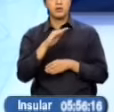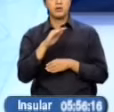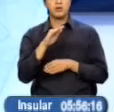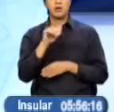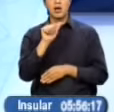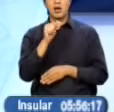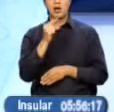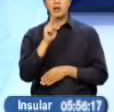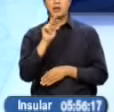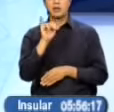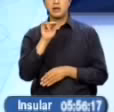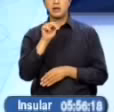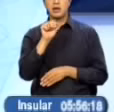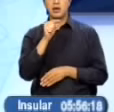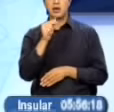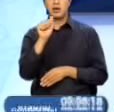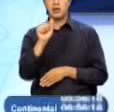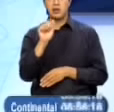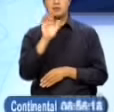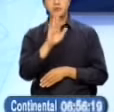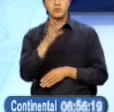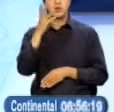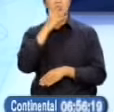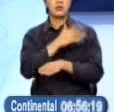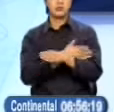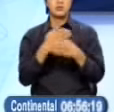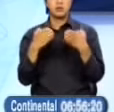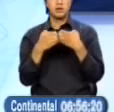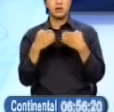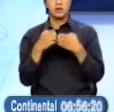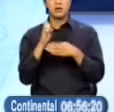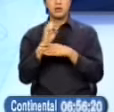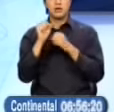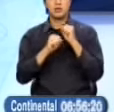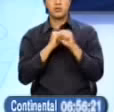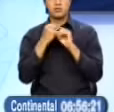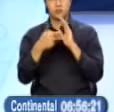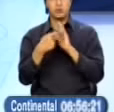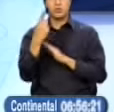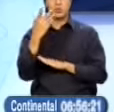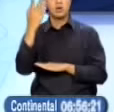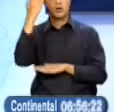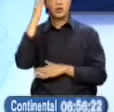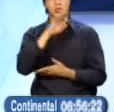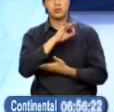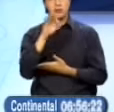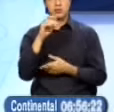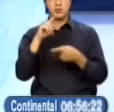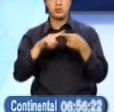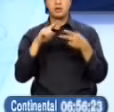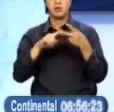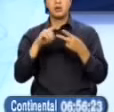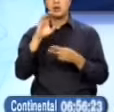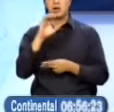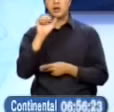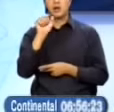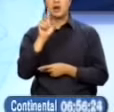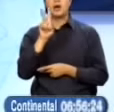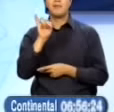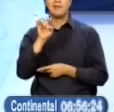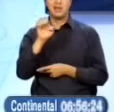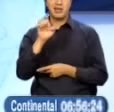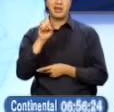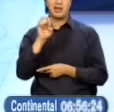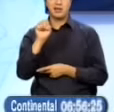aguinaga que fue parte de esta selección ecuatoriana por ella por el año 2001 y además jaime iván kaviedes que sabe